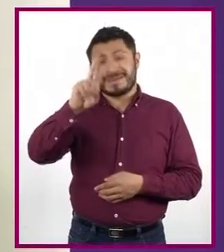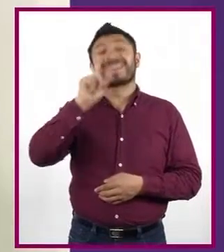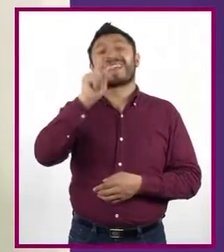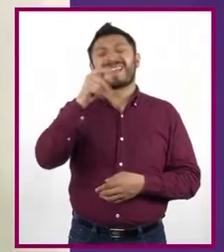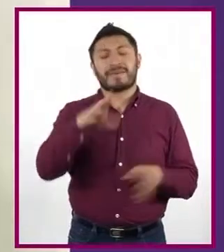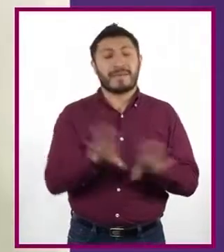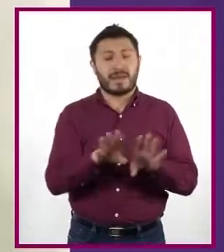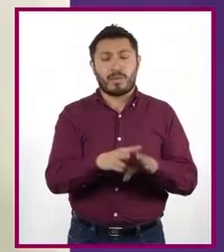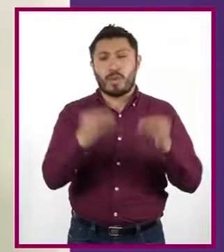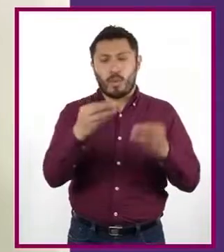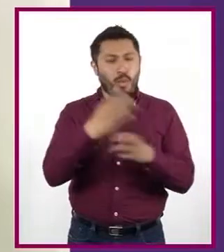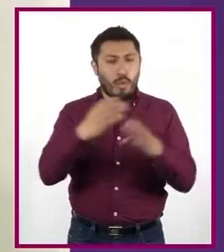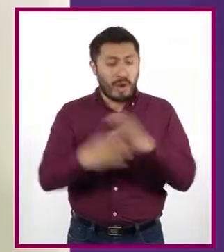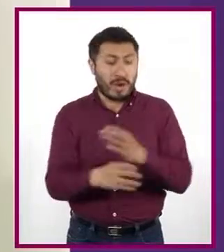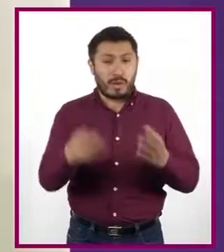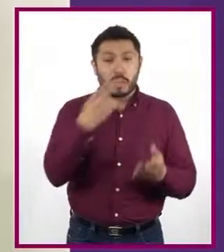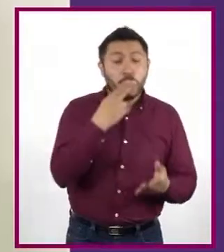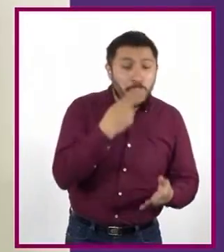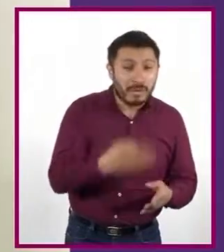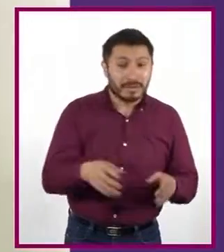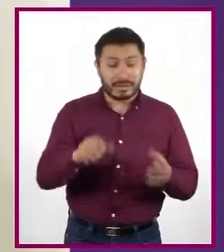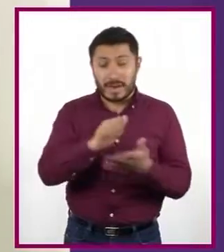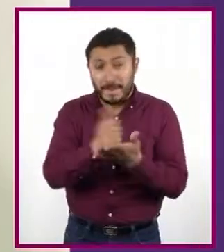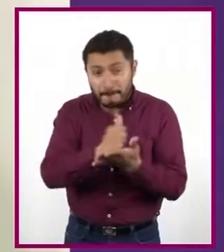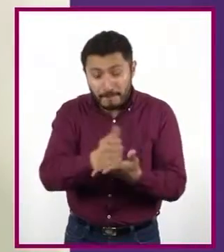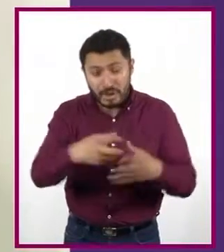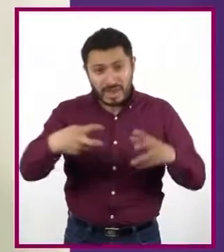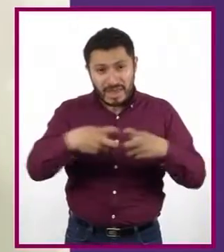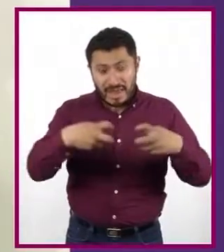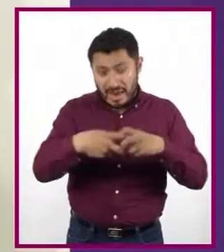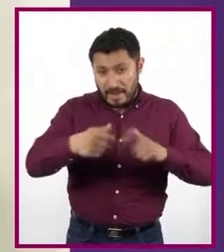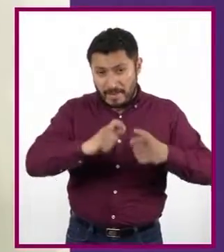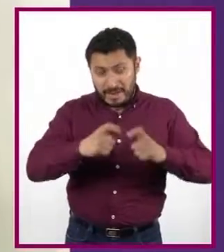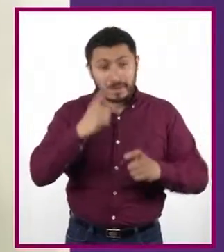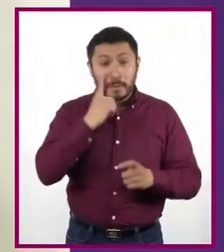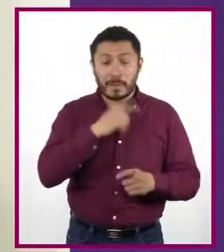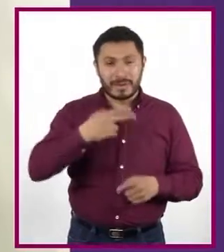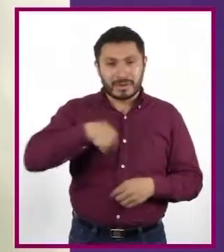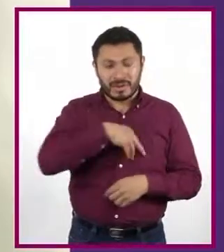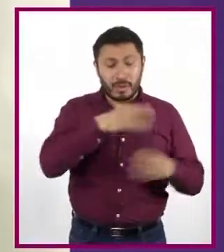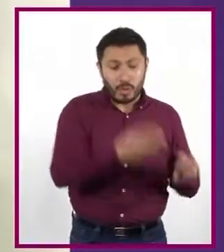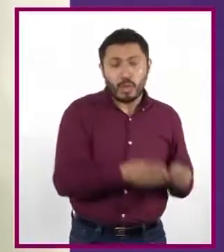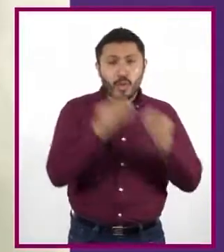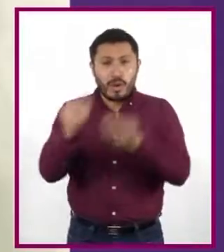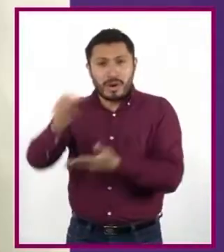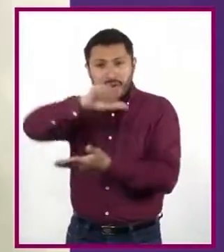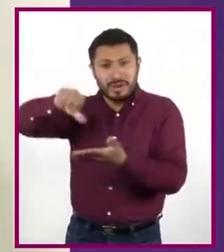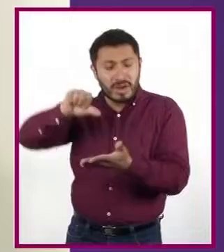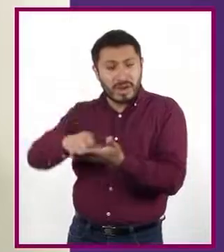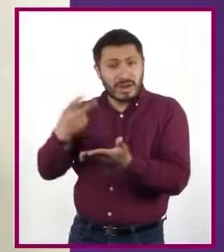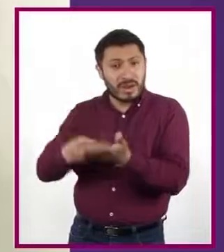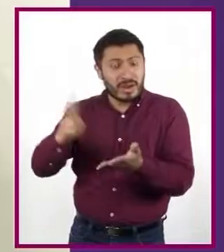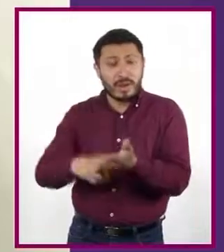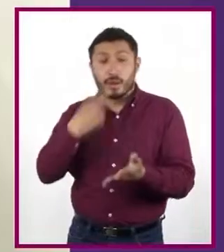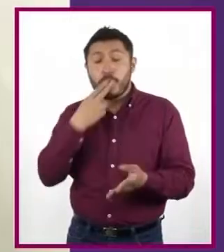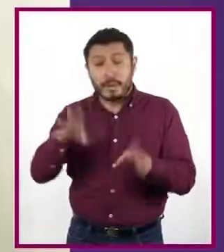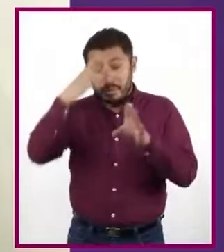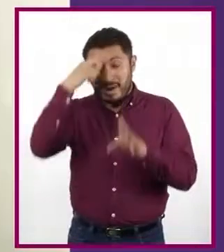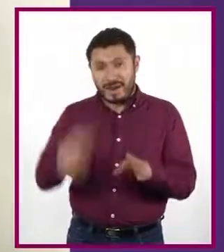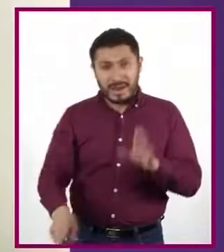Hay mucho consumo, por ejemplo, de botellas PET. Nosotros podemos llevarlas a un centro de reciclaje para que sean destruidas y